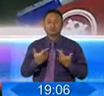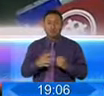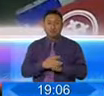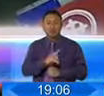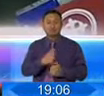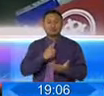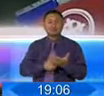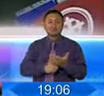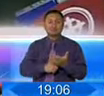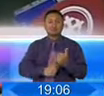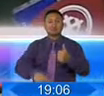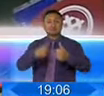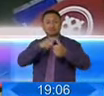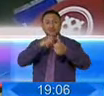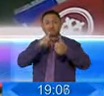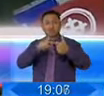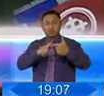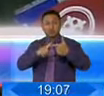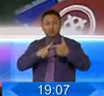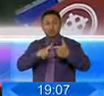análisis de estos dos tipos penales,